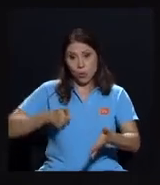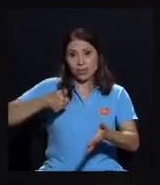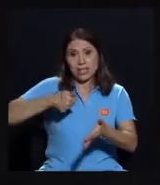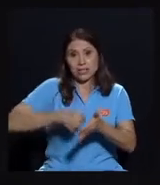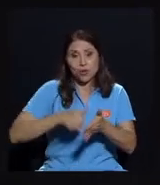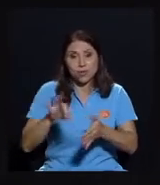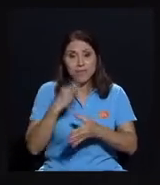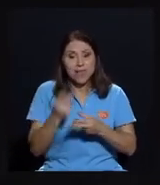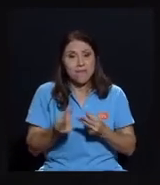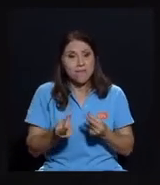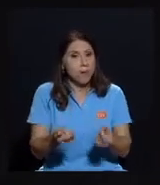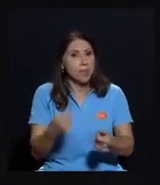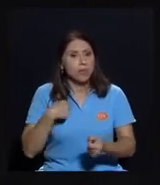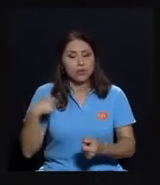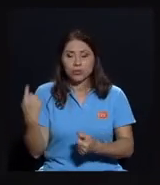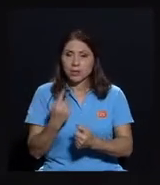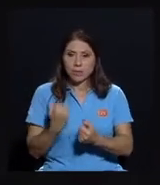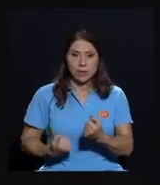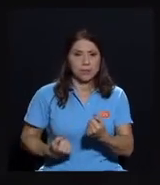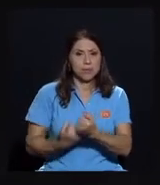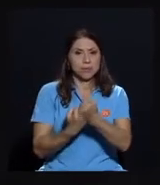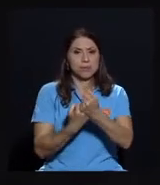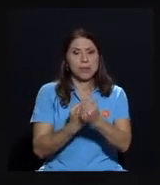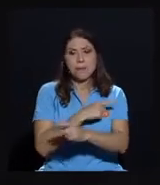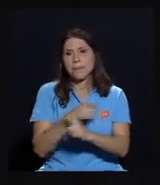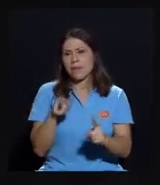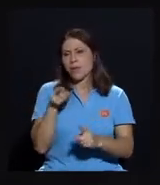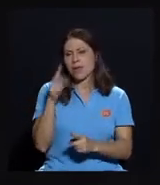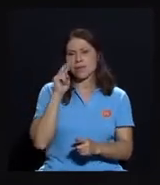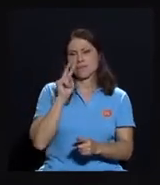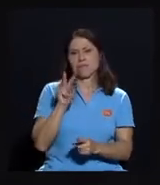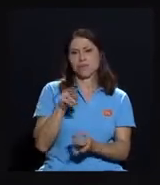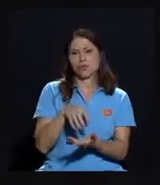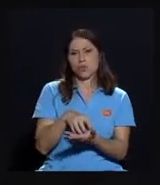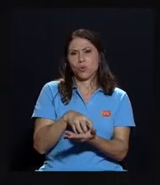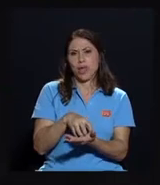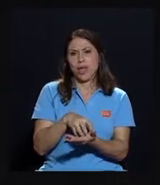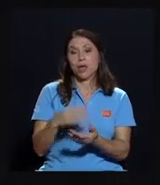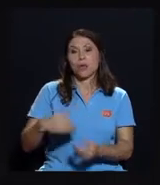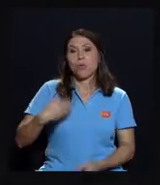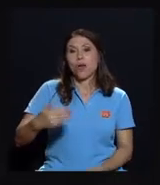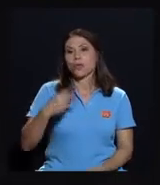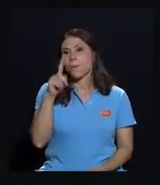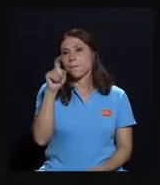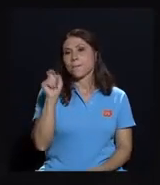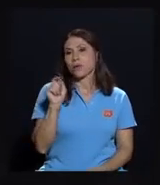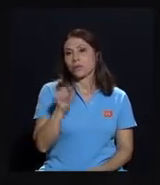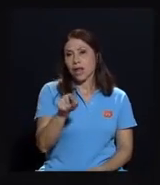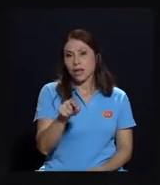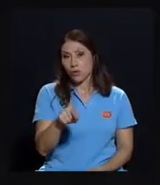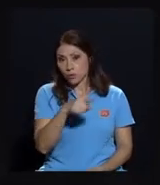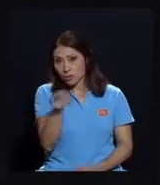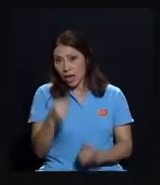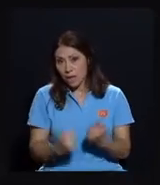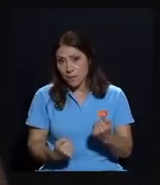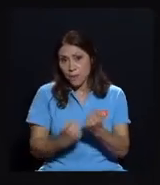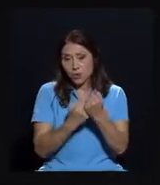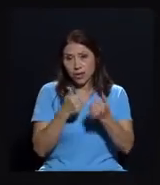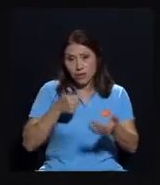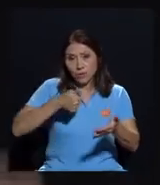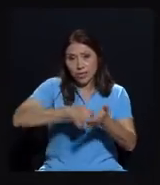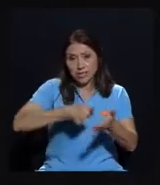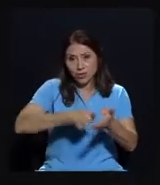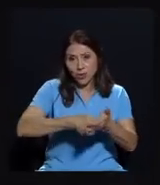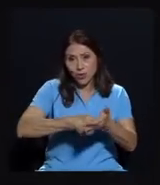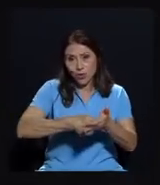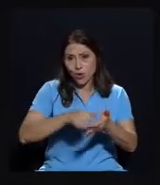apoyado siempre lo que generó dudas que cuando preguntaron la votación se apoyaba la votación y ya ahí ya no la votación de la vía